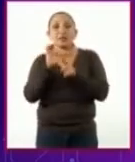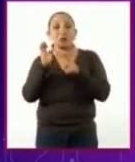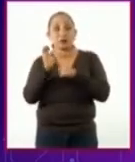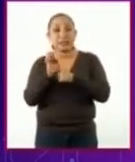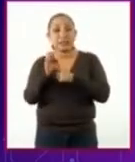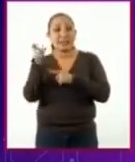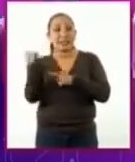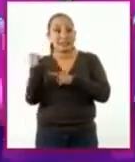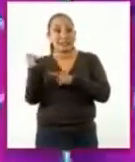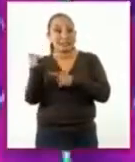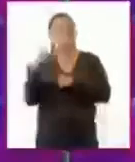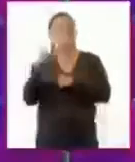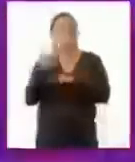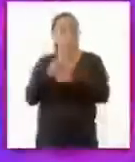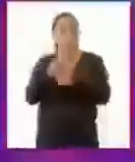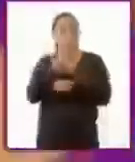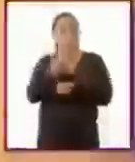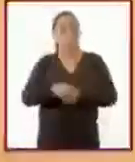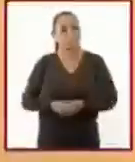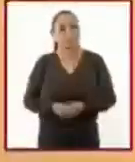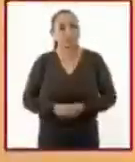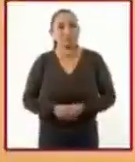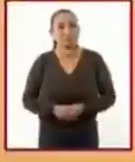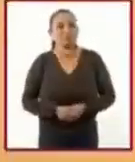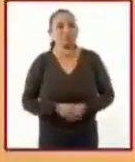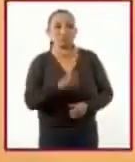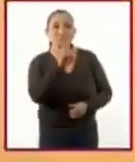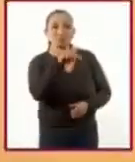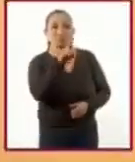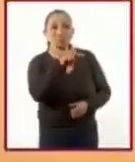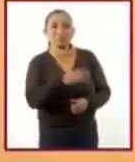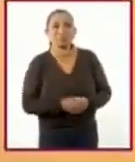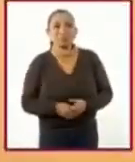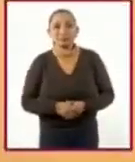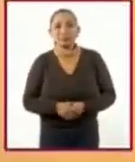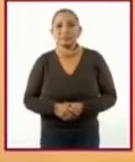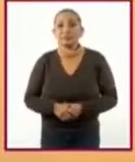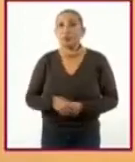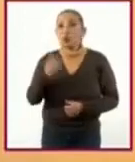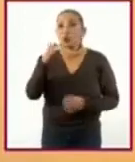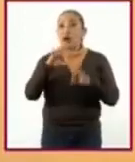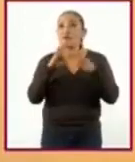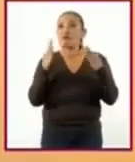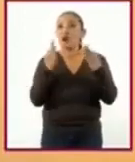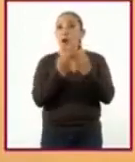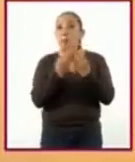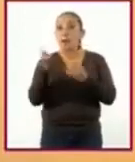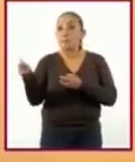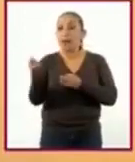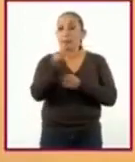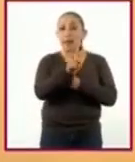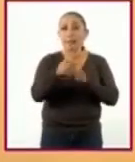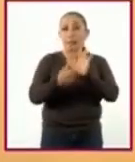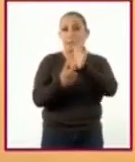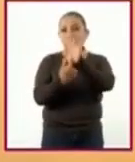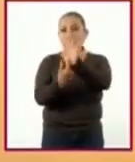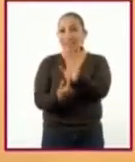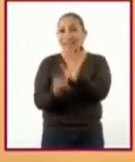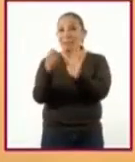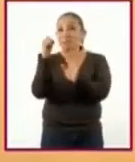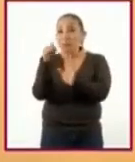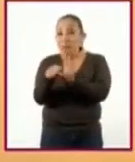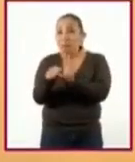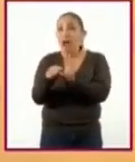esta opción es correcta. Estás en lo correcto, Leslie. Una manera equivalente de representar esta